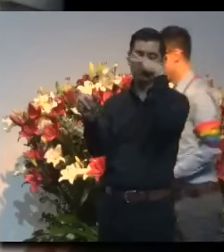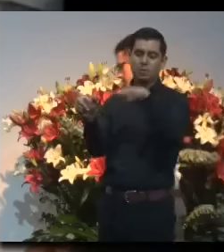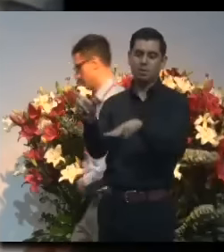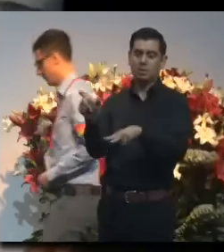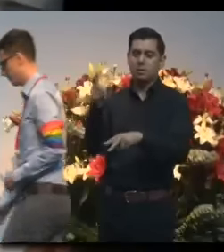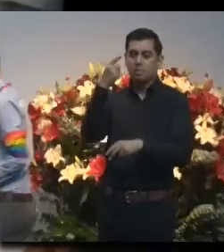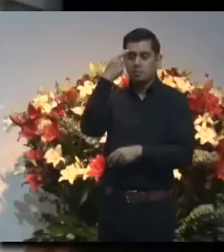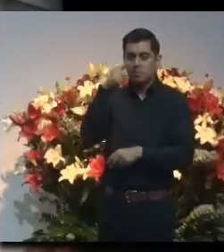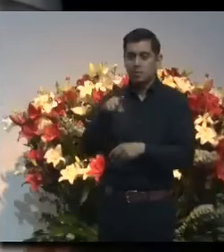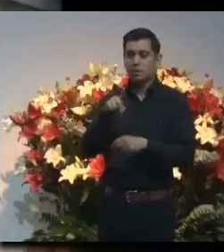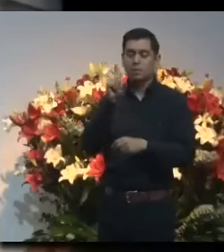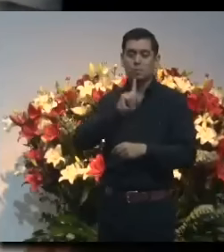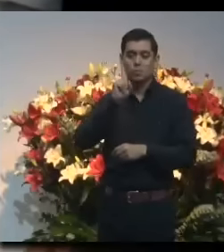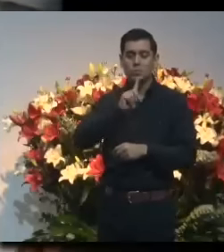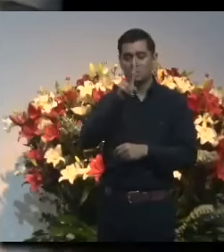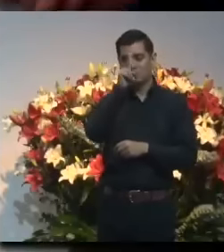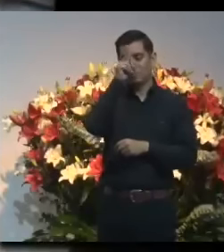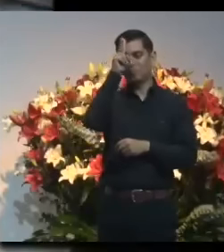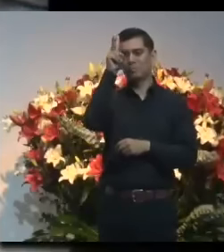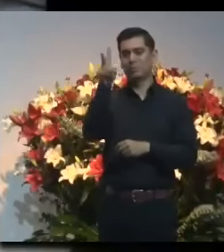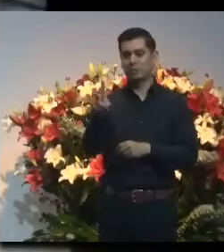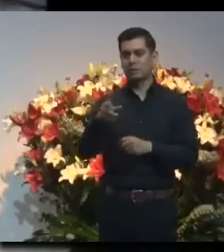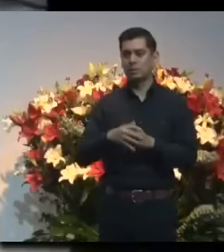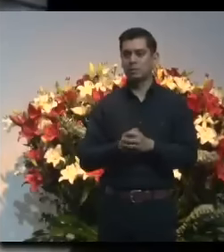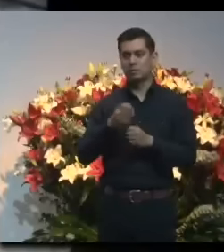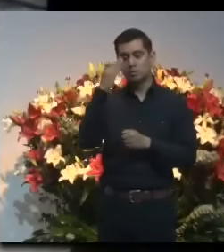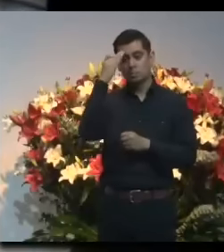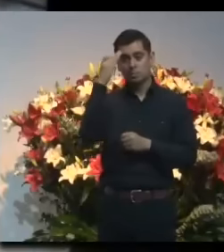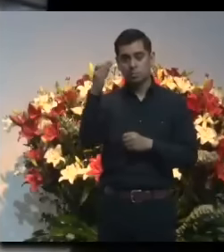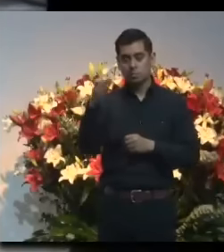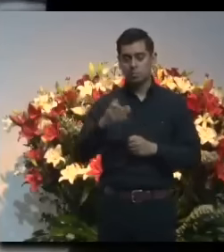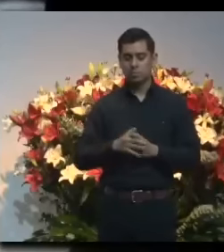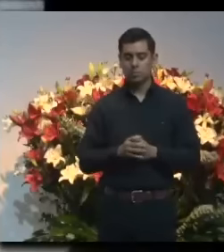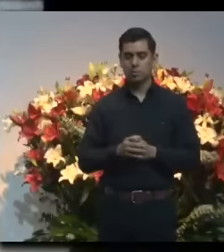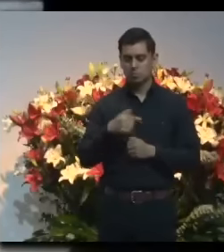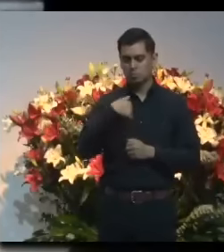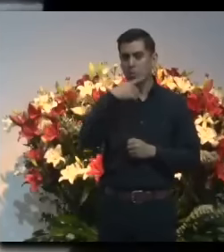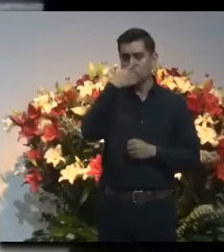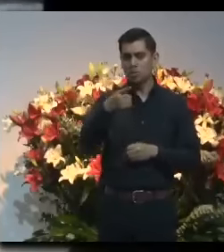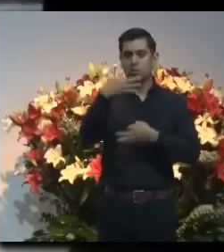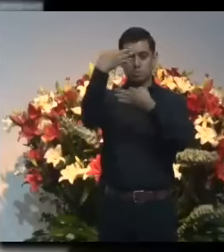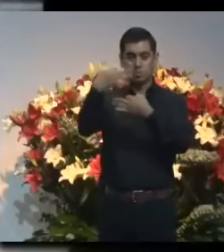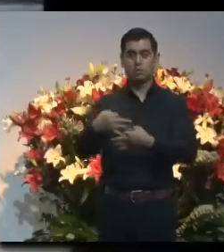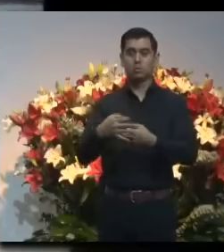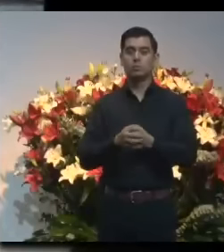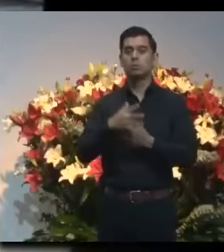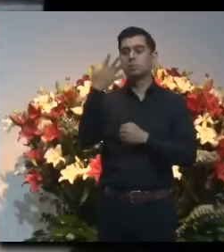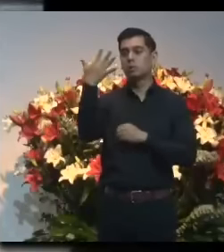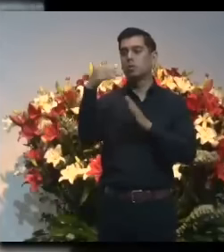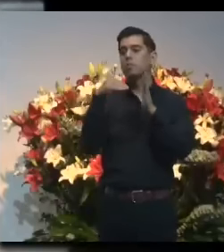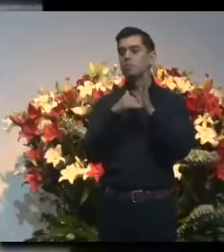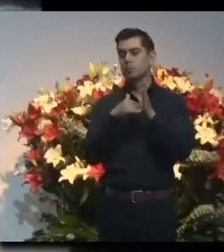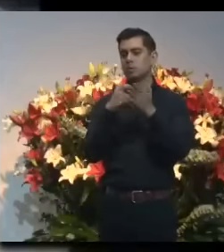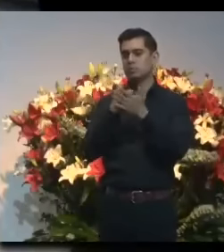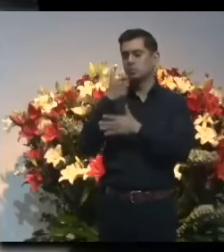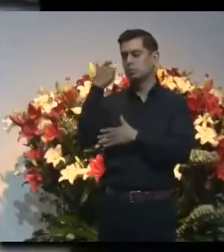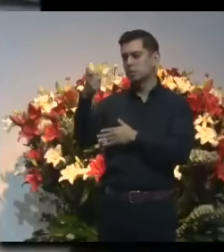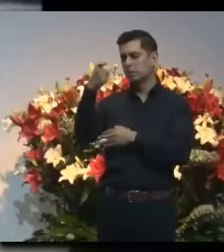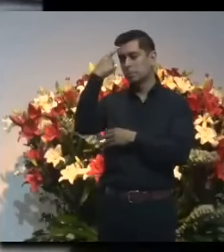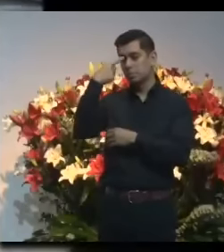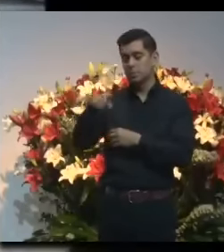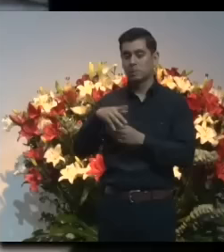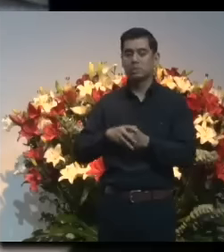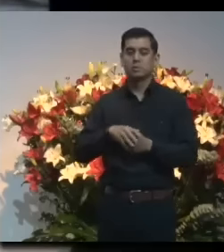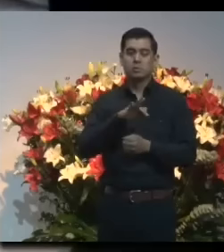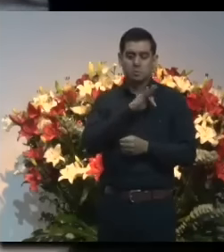situación de violencia tendrán de manera temporal, y lo digo claramente, 5,000 pesos mensuales para que se puedan